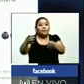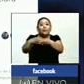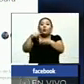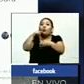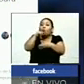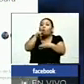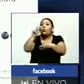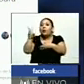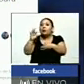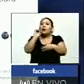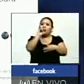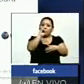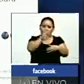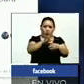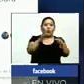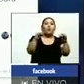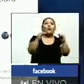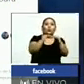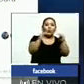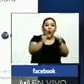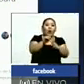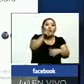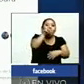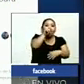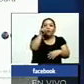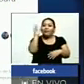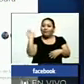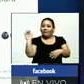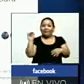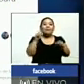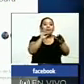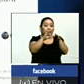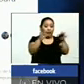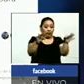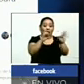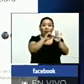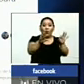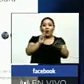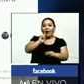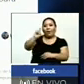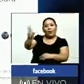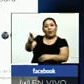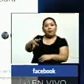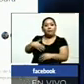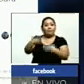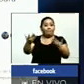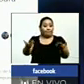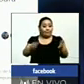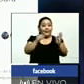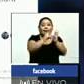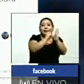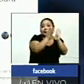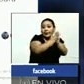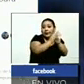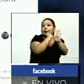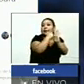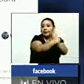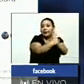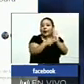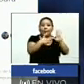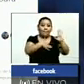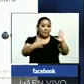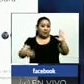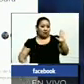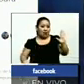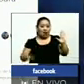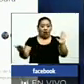FMLN en su cuenta de Twitter también respondió a estas declaraciones del presidente. Y cito, el presidente ejerciendo su